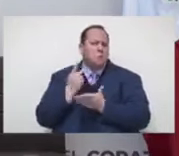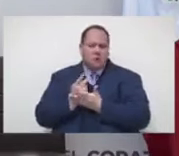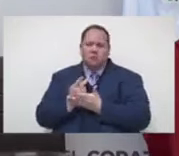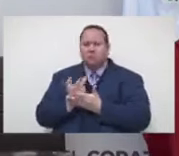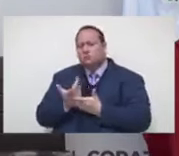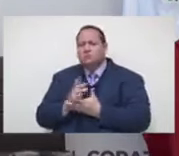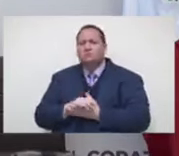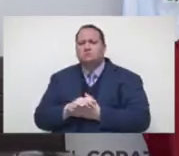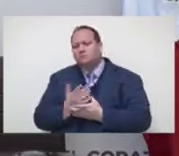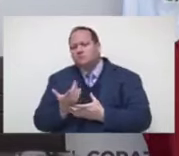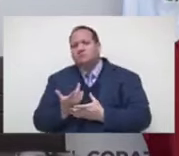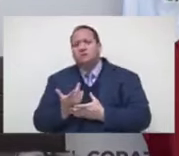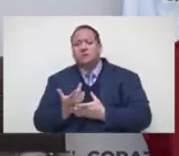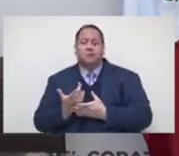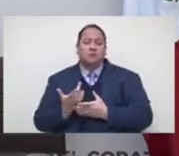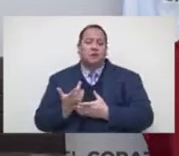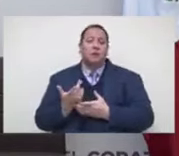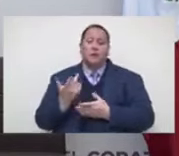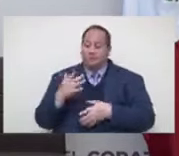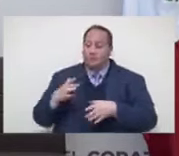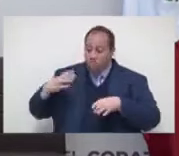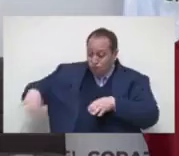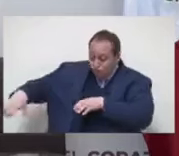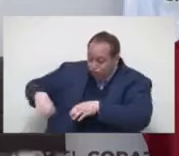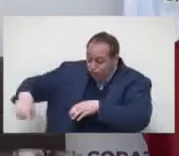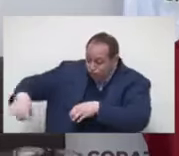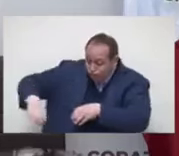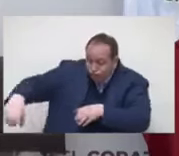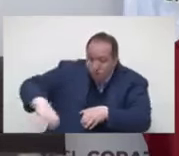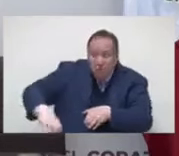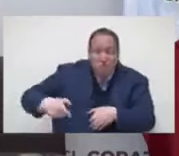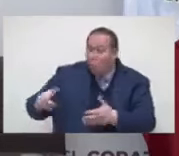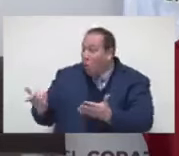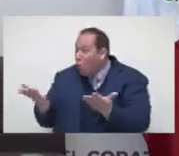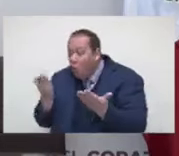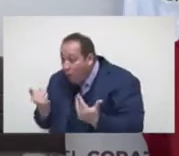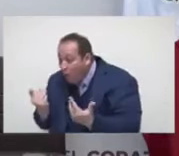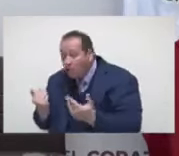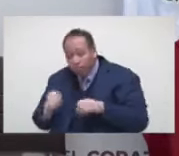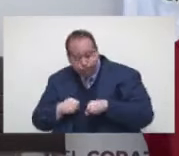pesos en extensión de red pluvial, en tronques, en donde no existen